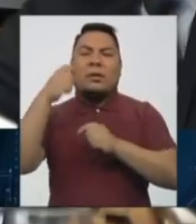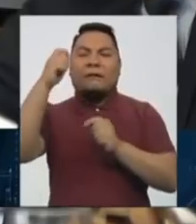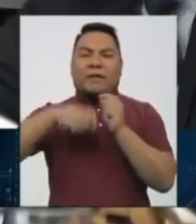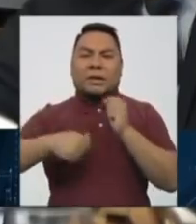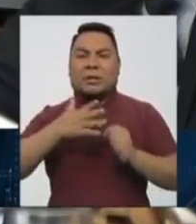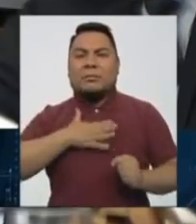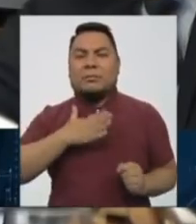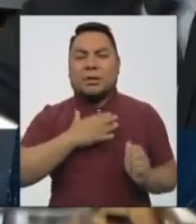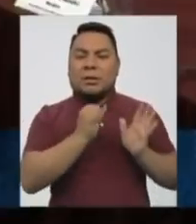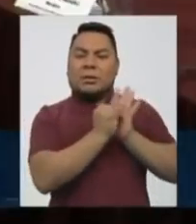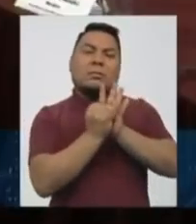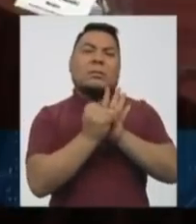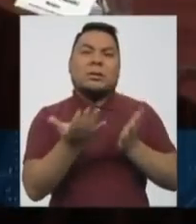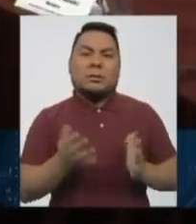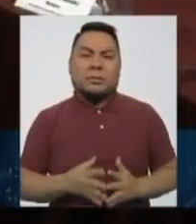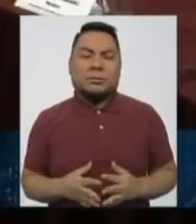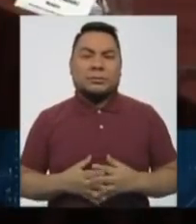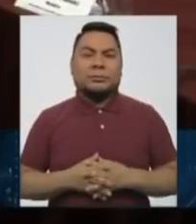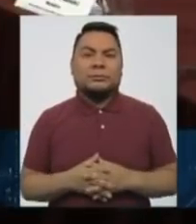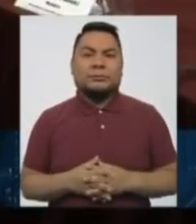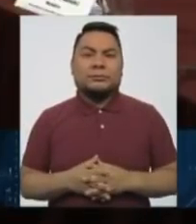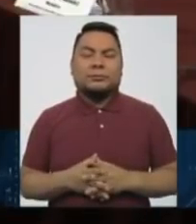como magistrado.